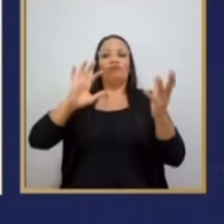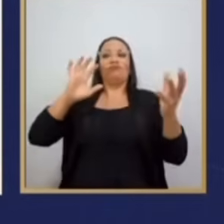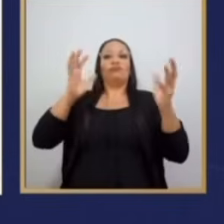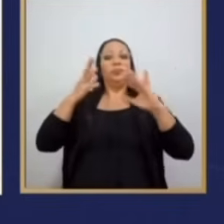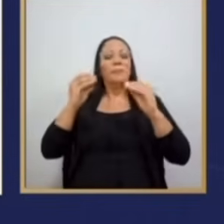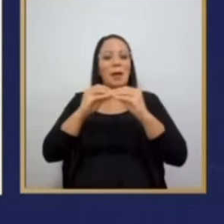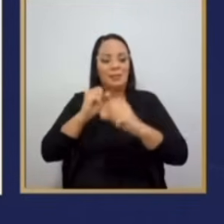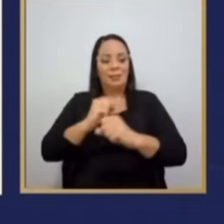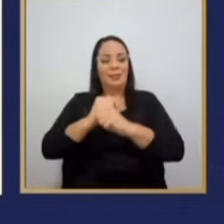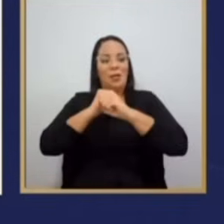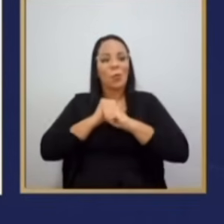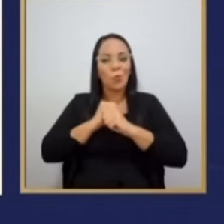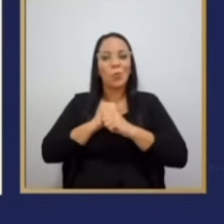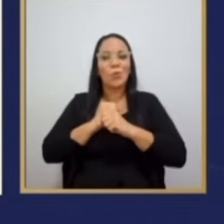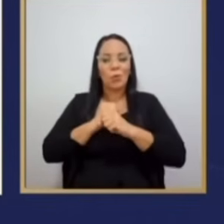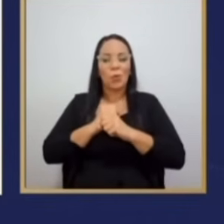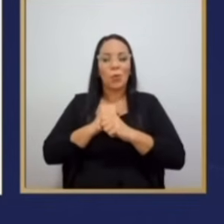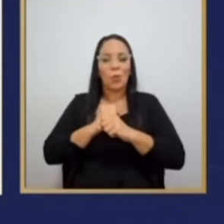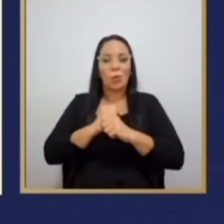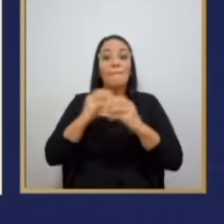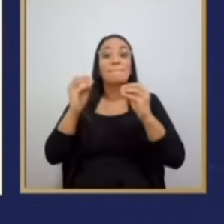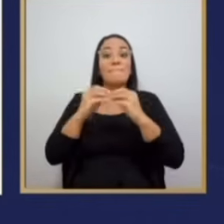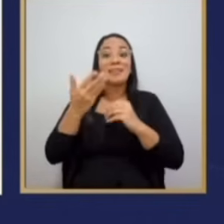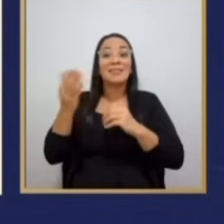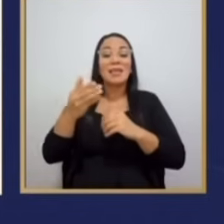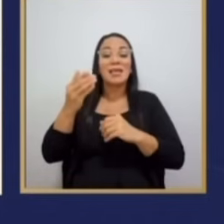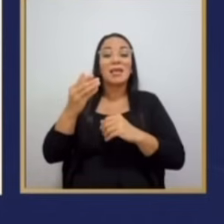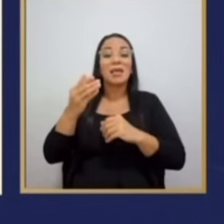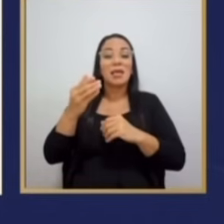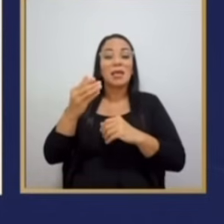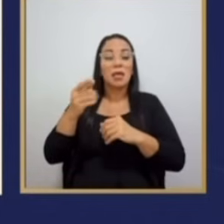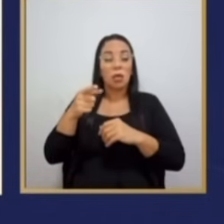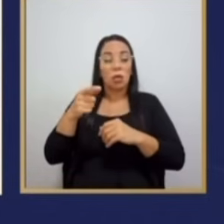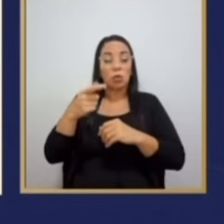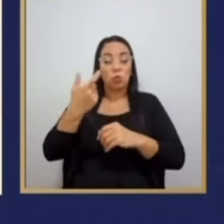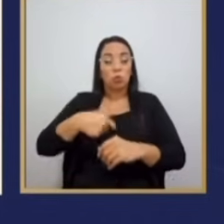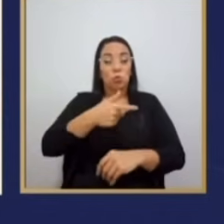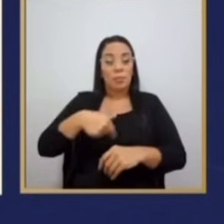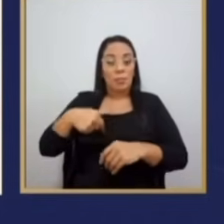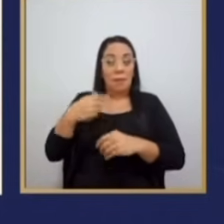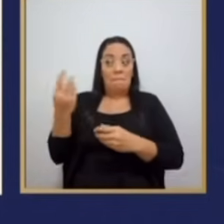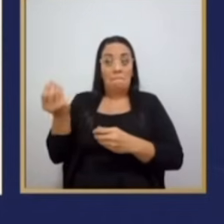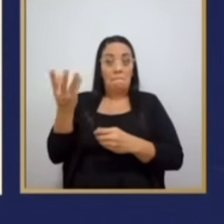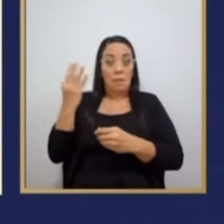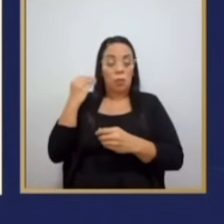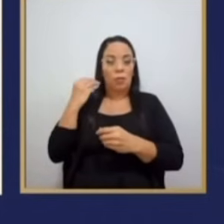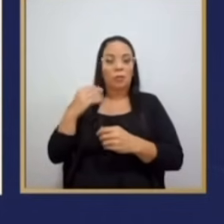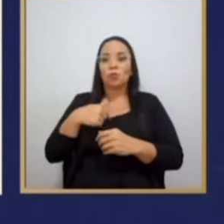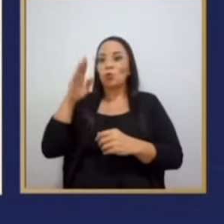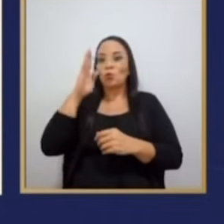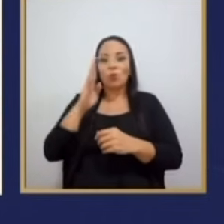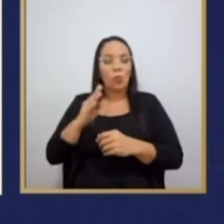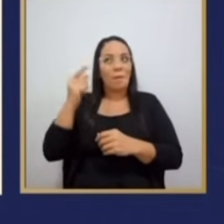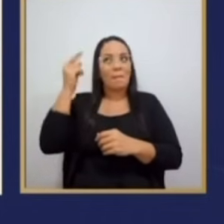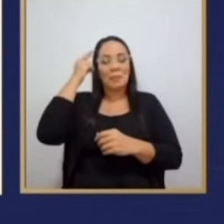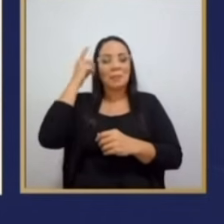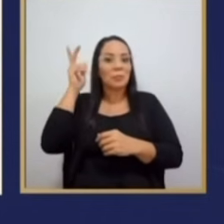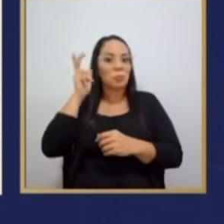más aún que Suiza, entiendo. Pero eso yo nunca me imaginé llegar a oírlo o